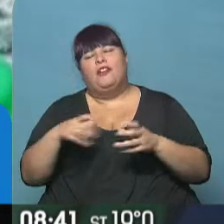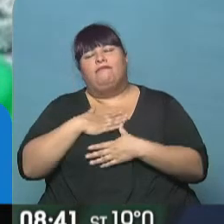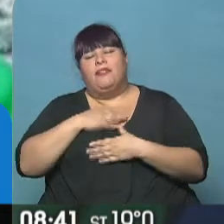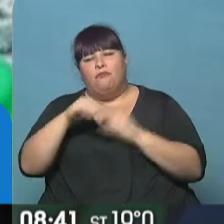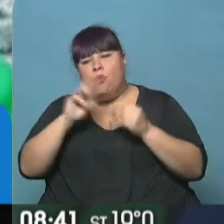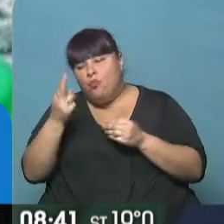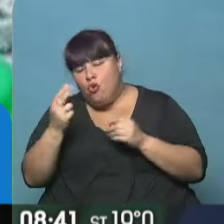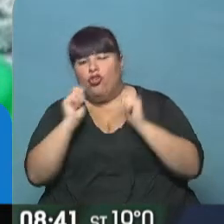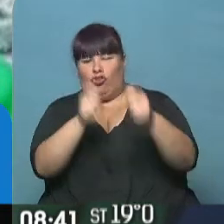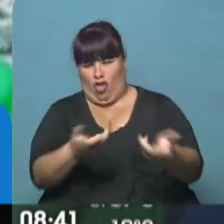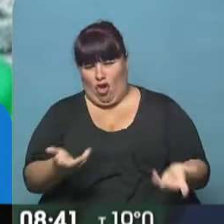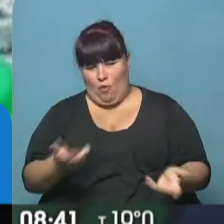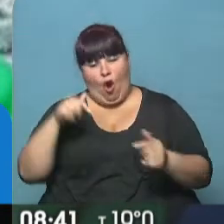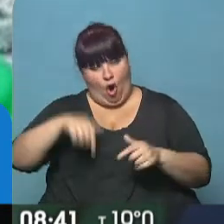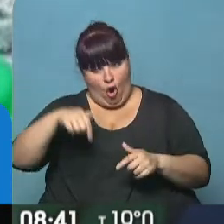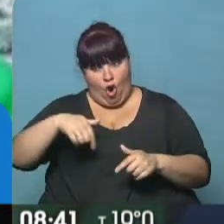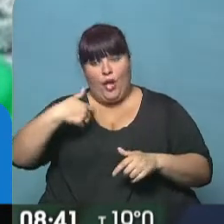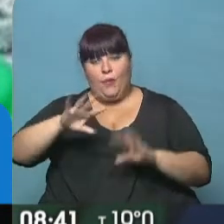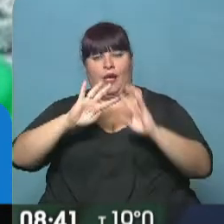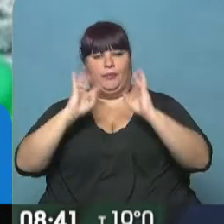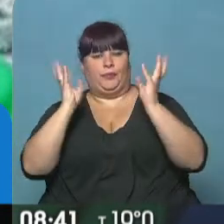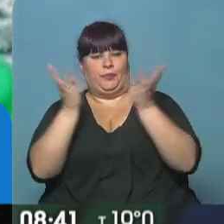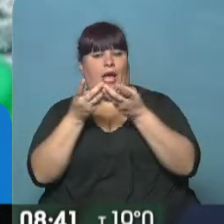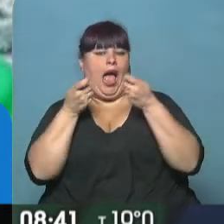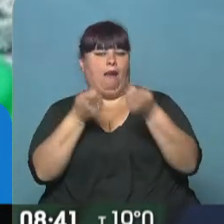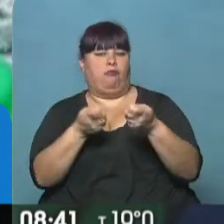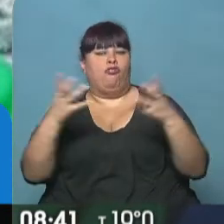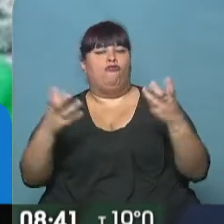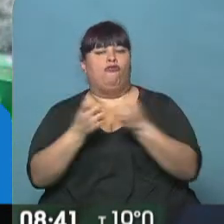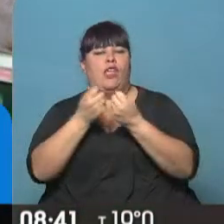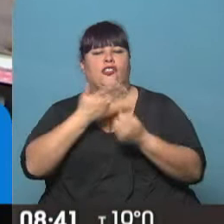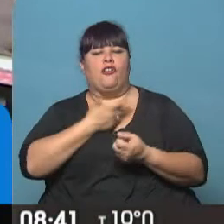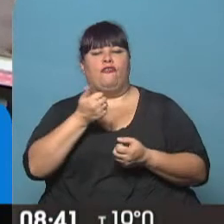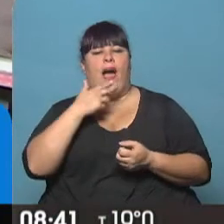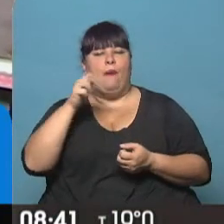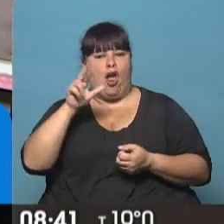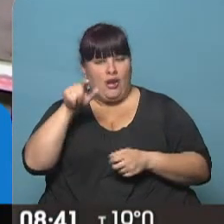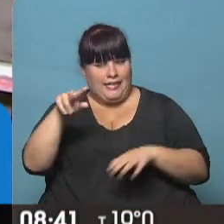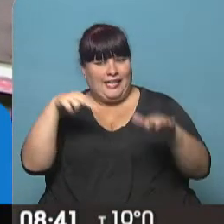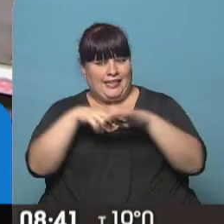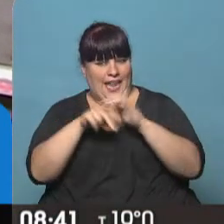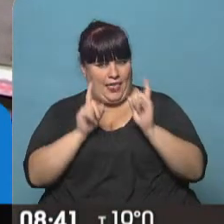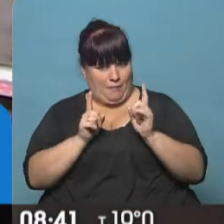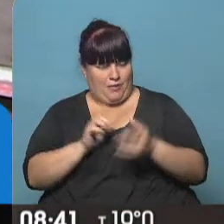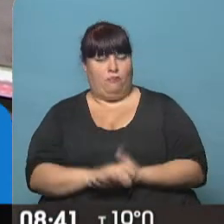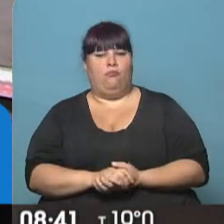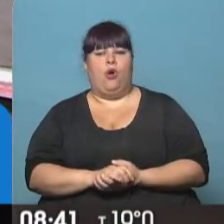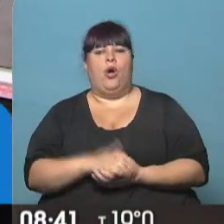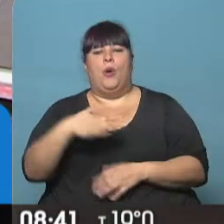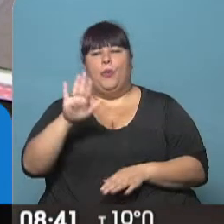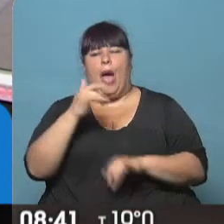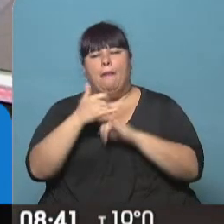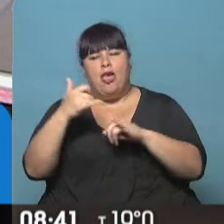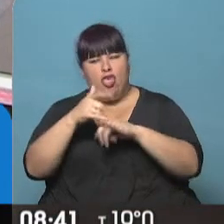que acaba de morir. Hoy se va a hacer un abrazo en la Fundación Favaloro, donde ella está internada. Será en horas